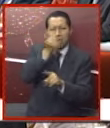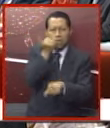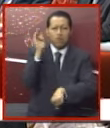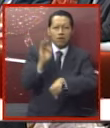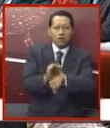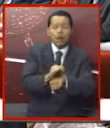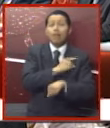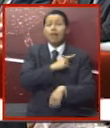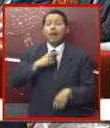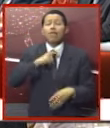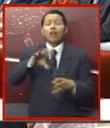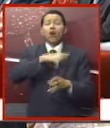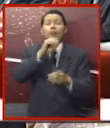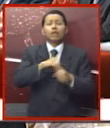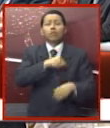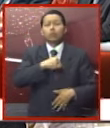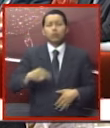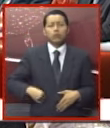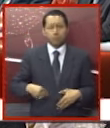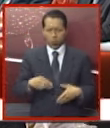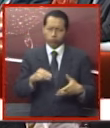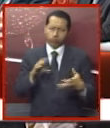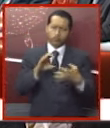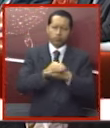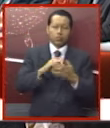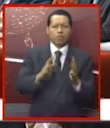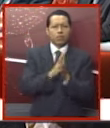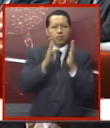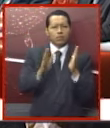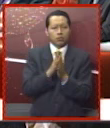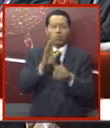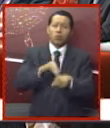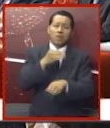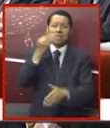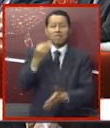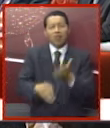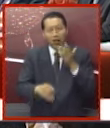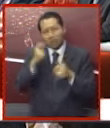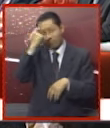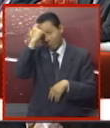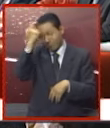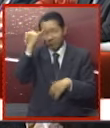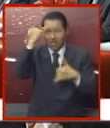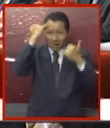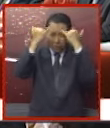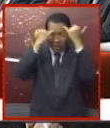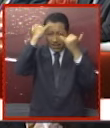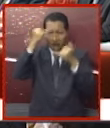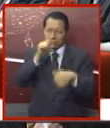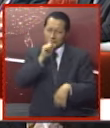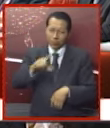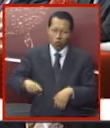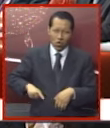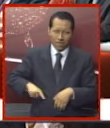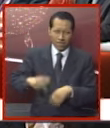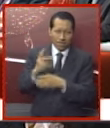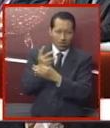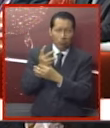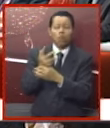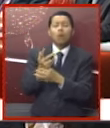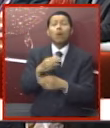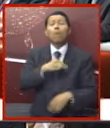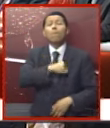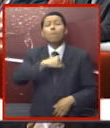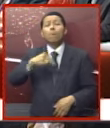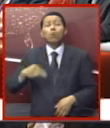la concurrencia de los municipios. Dijo que por falta de creatividad y de imaginación del gobierno federal, los municipios no